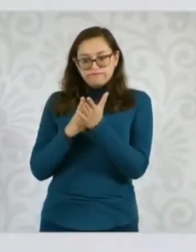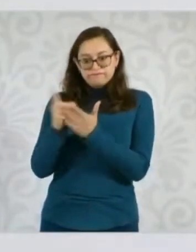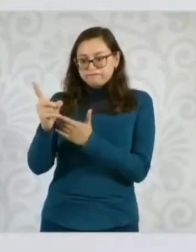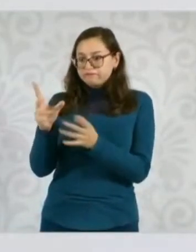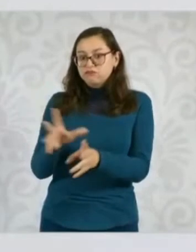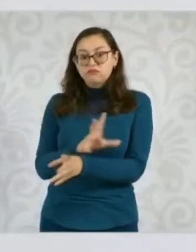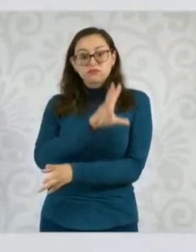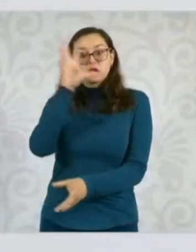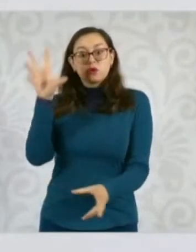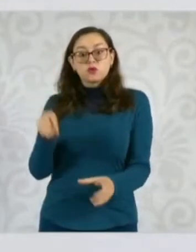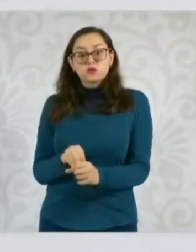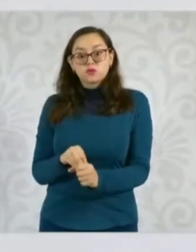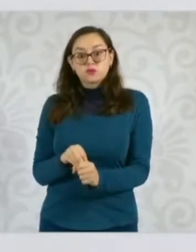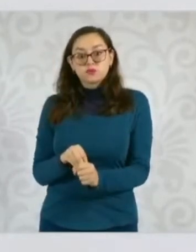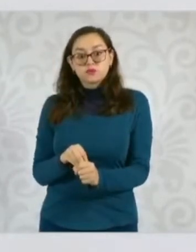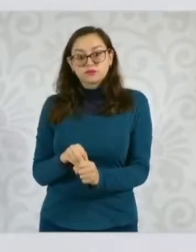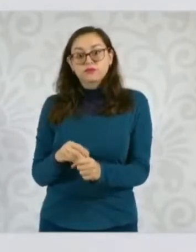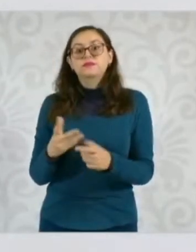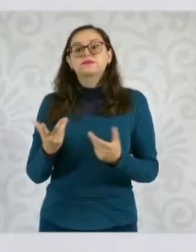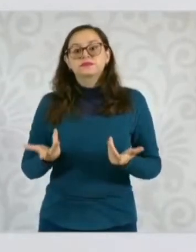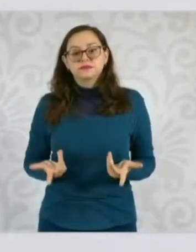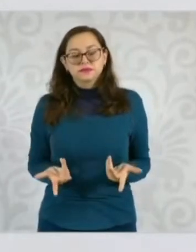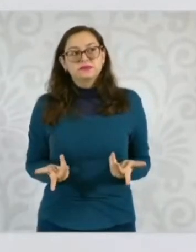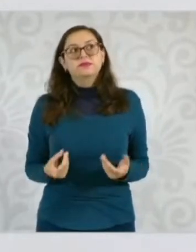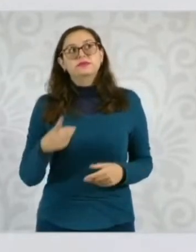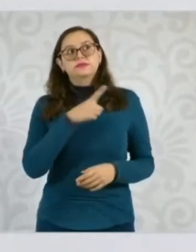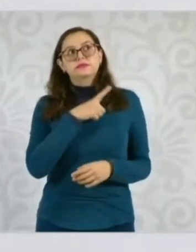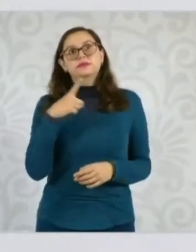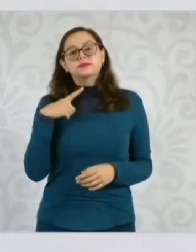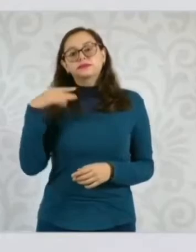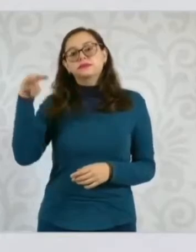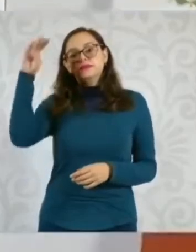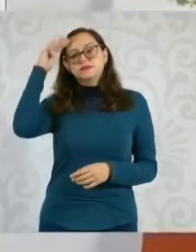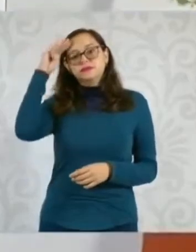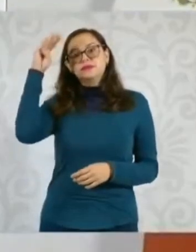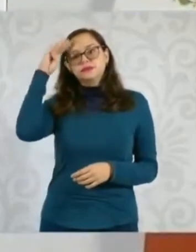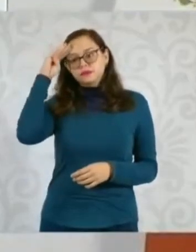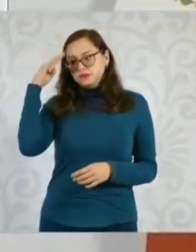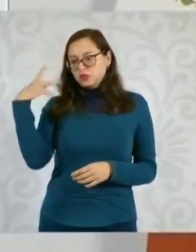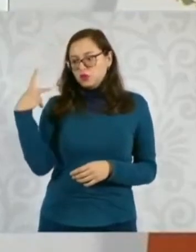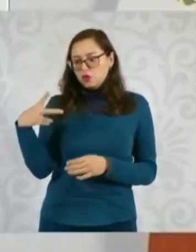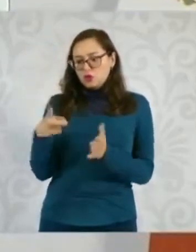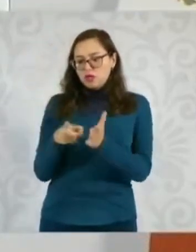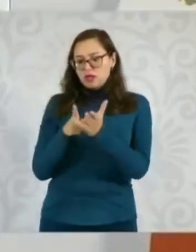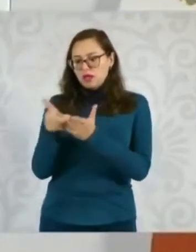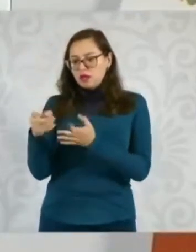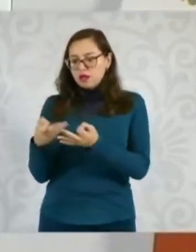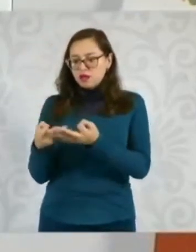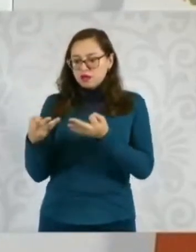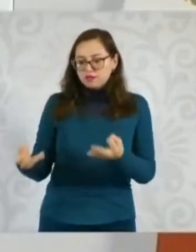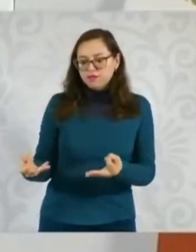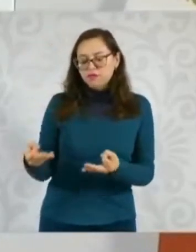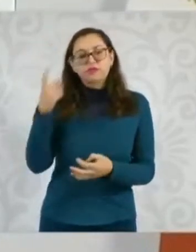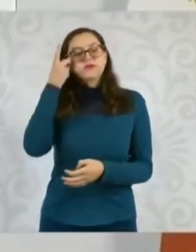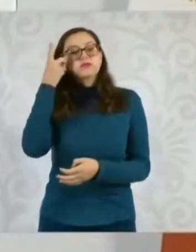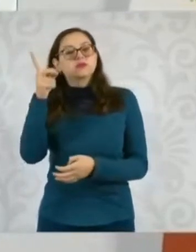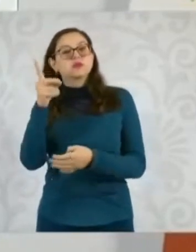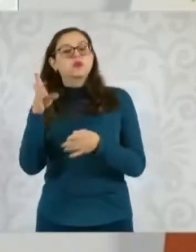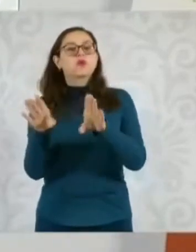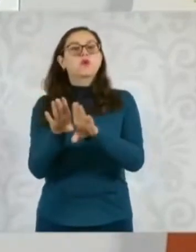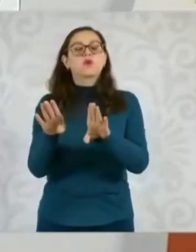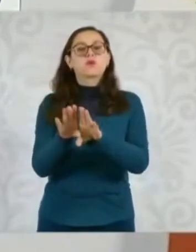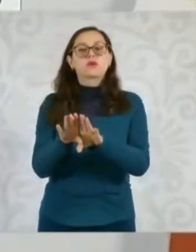tenemos que abrir un nuevo esquema de propiedad, ¿verdad? Porque hasta ahora existe la